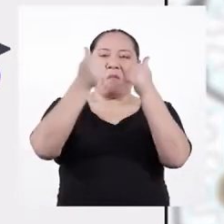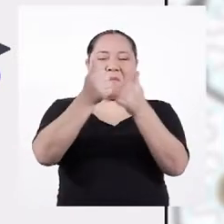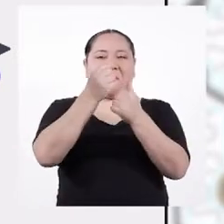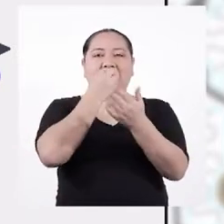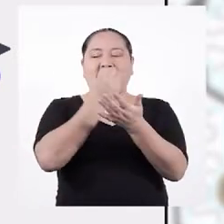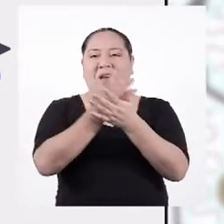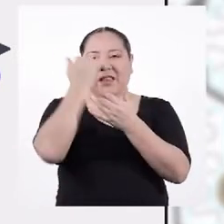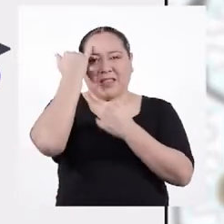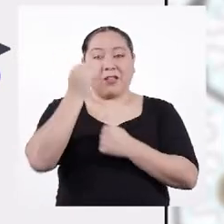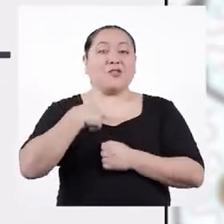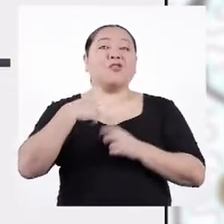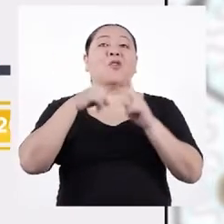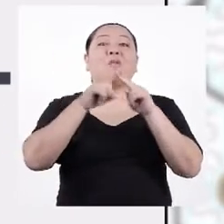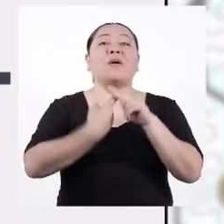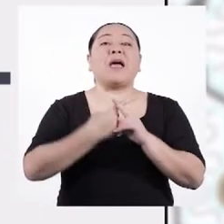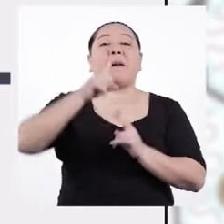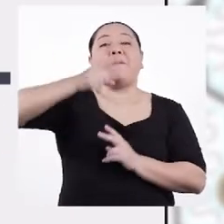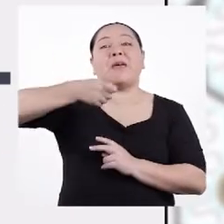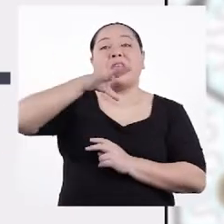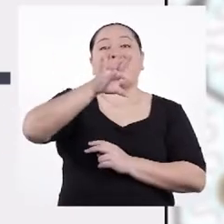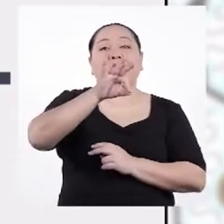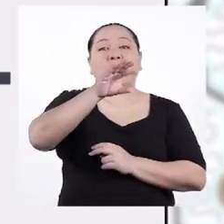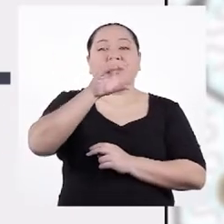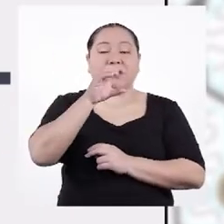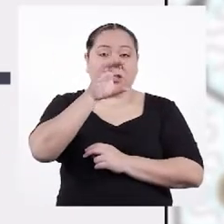de 1983 a